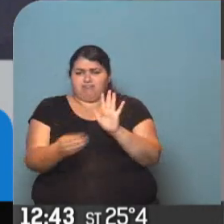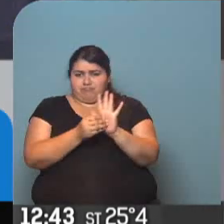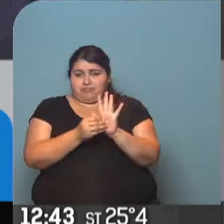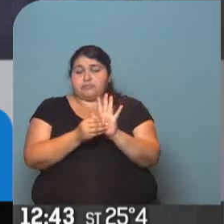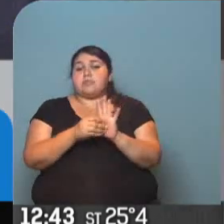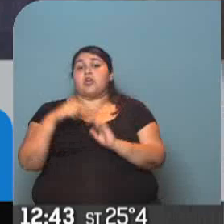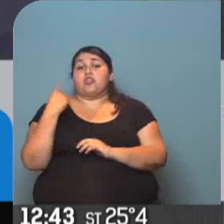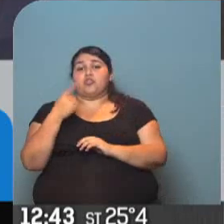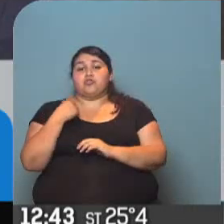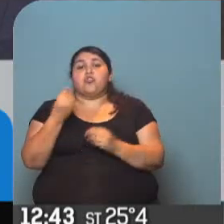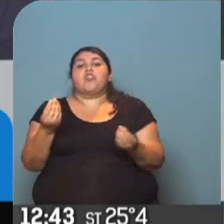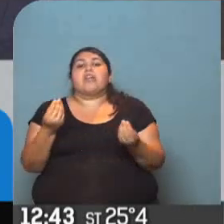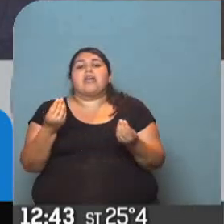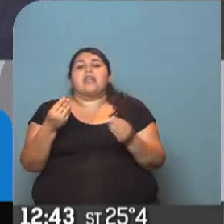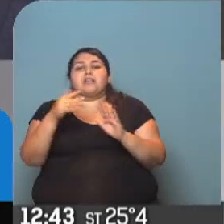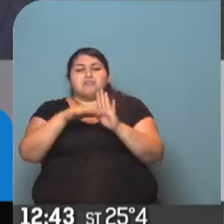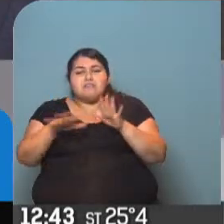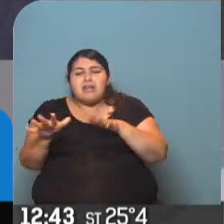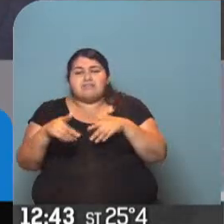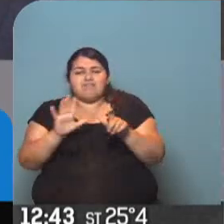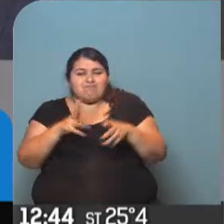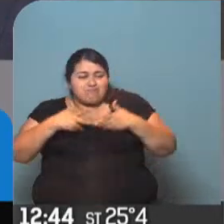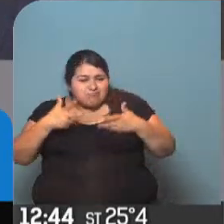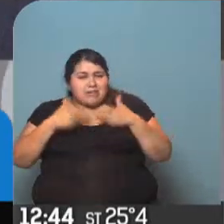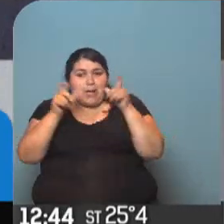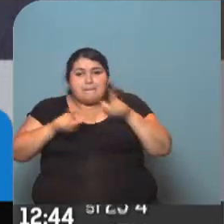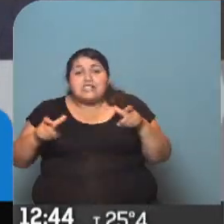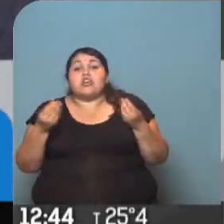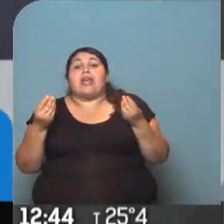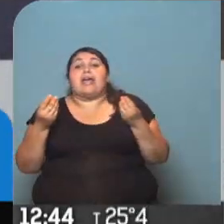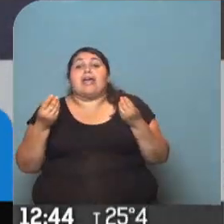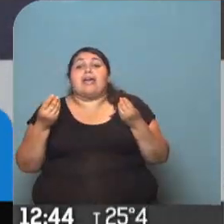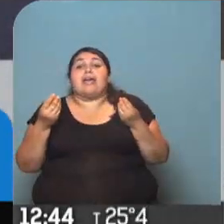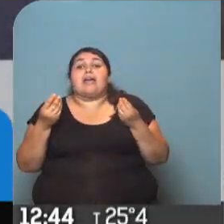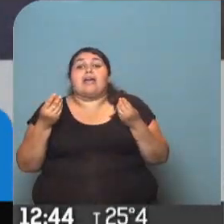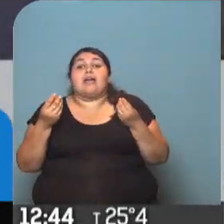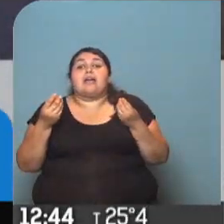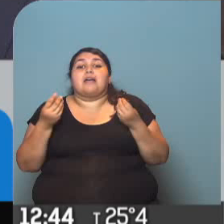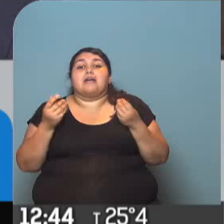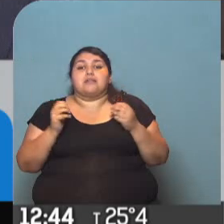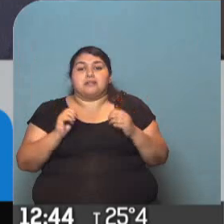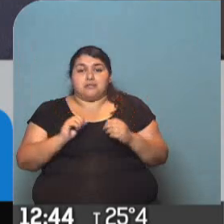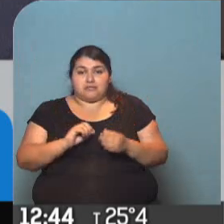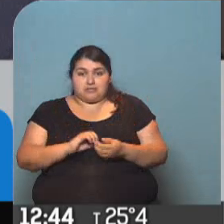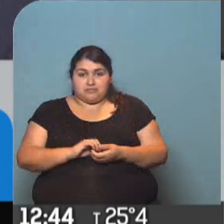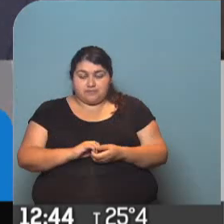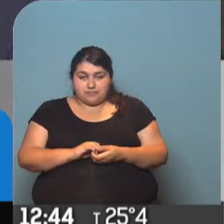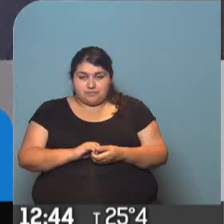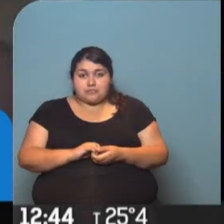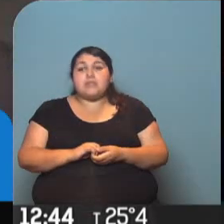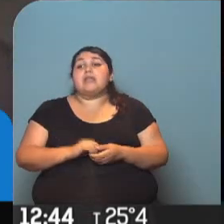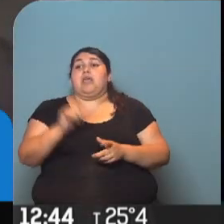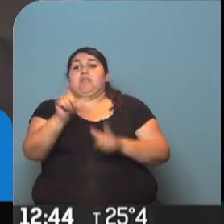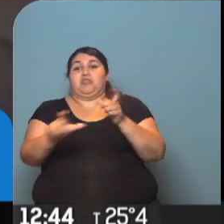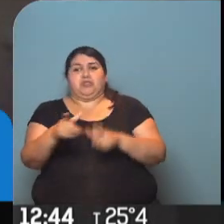denominamos grada de animación que entran los los los quería decirlo los simpatizantes